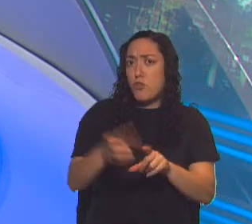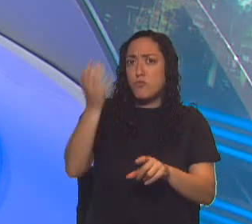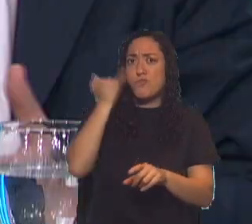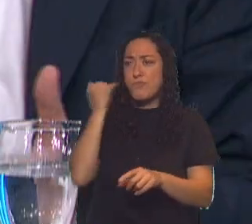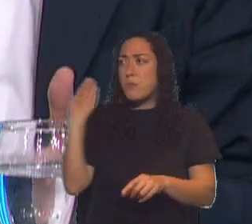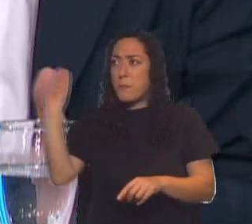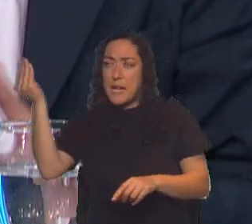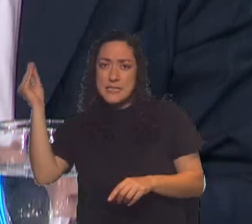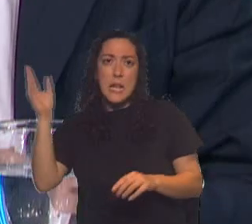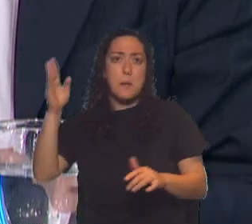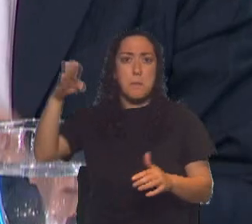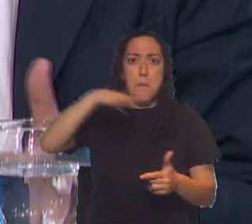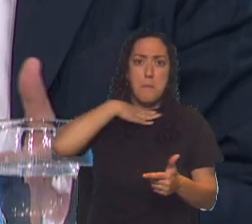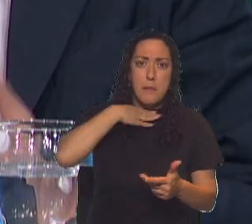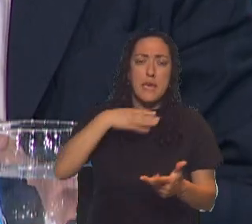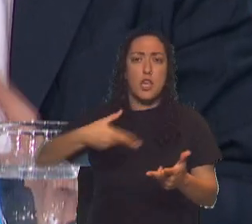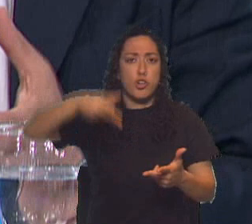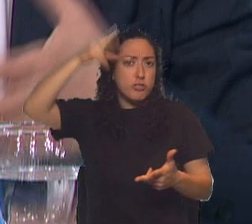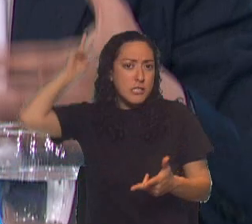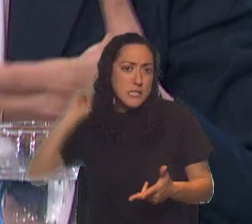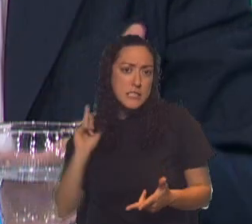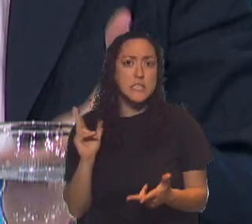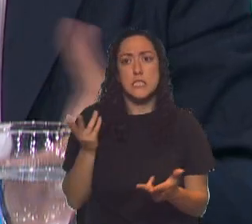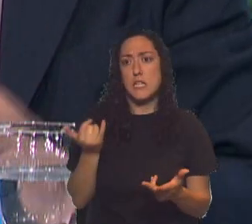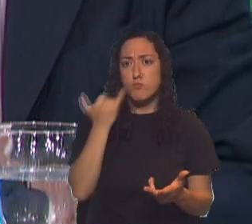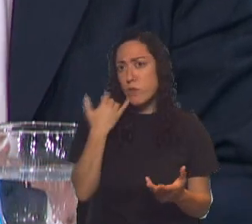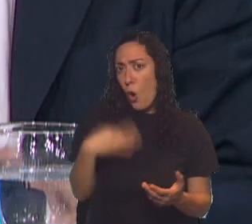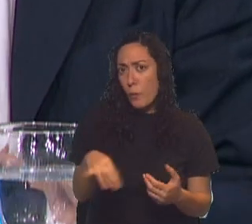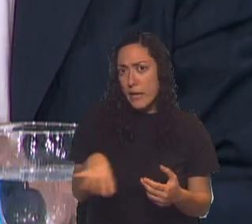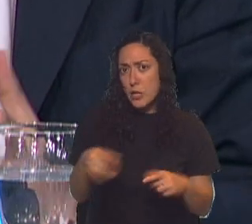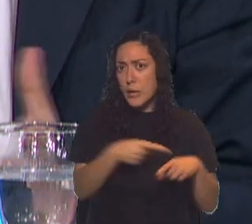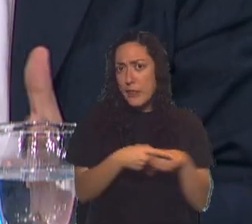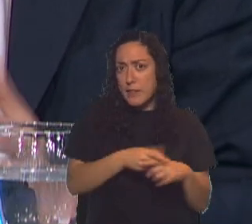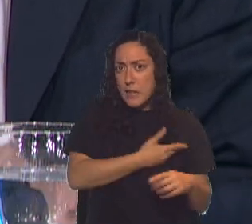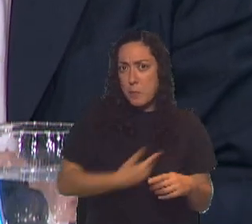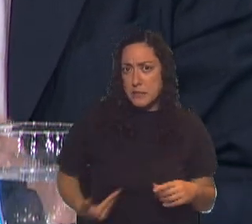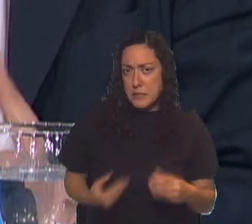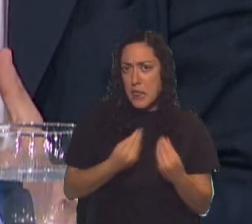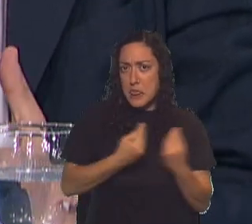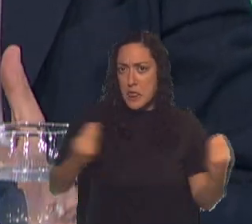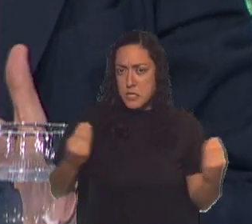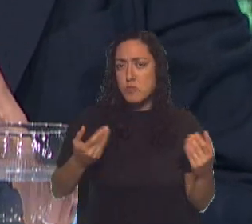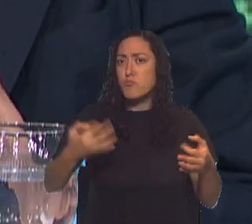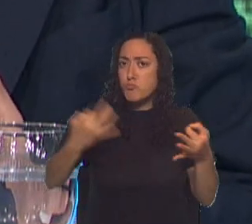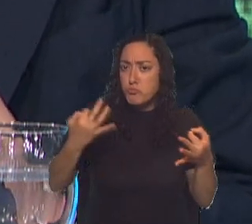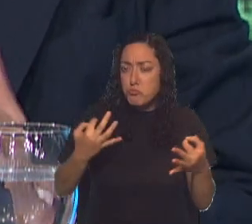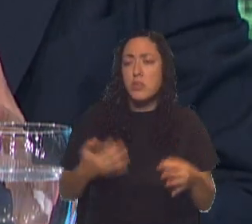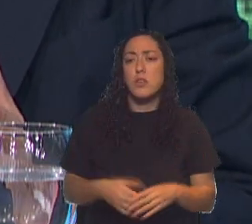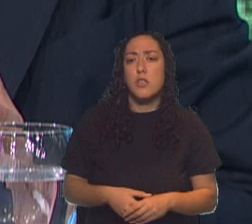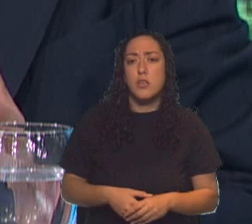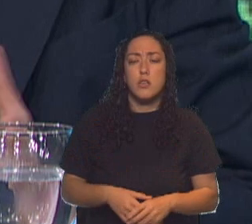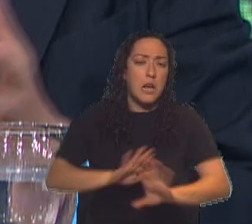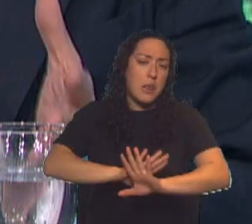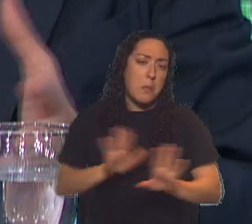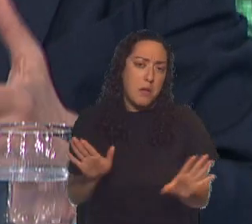Brasil por ejemplo en México en Chile de que es obligatorio que haya debates presidenciales y me parece saludable no le doy más entidad que